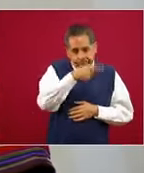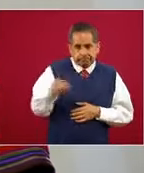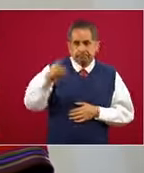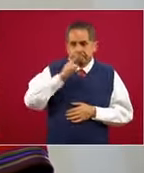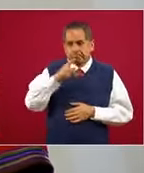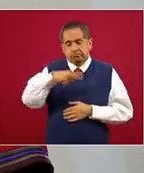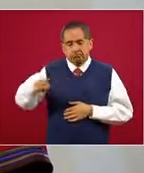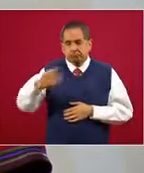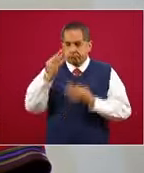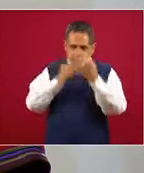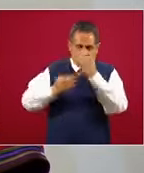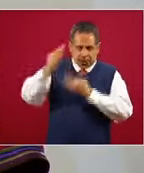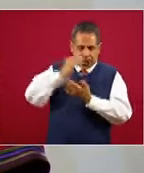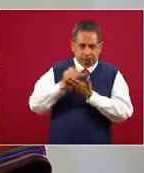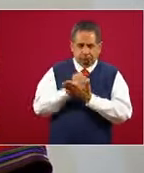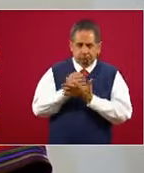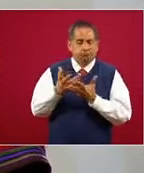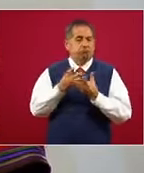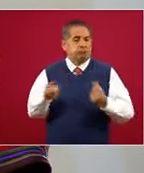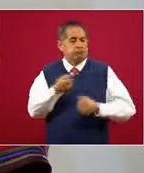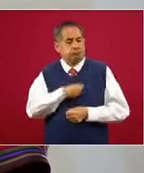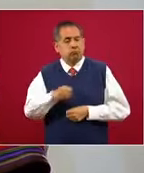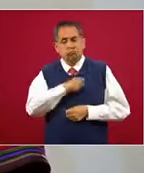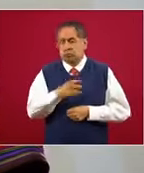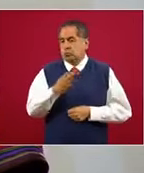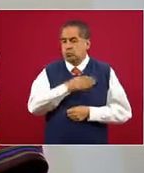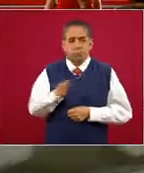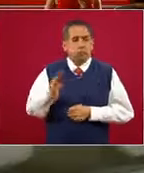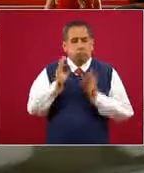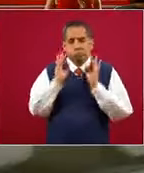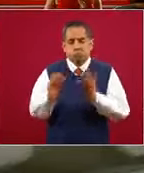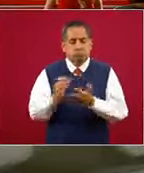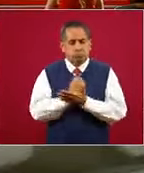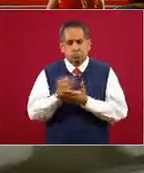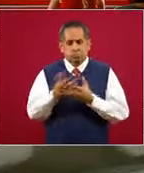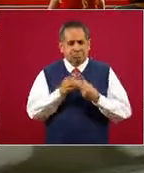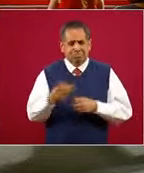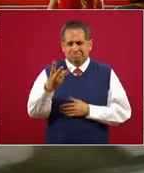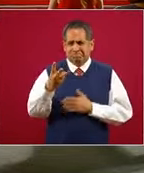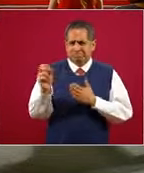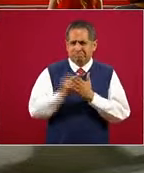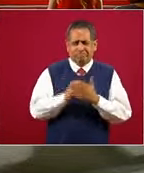existe tratamiento, existe la forma de curarse en menos